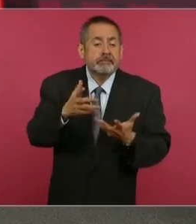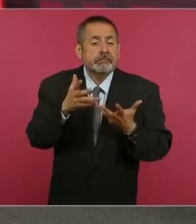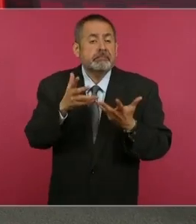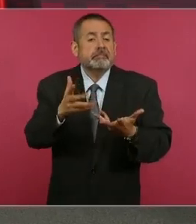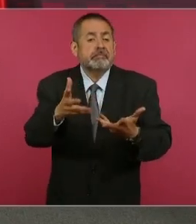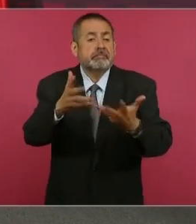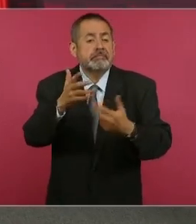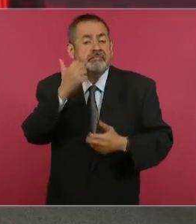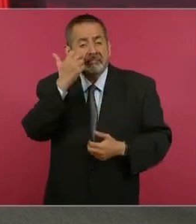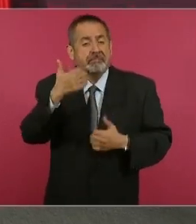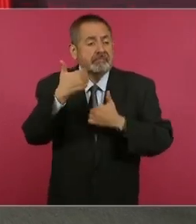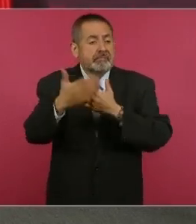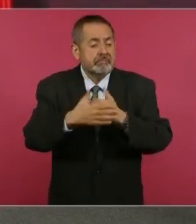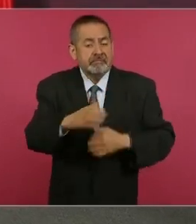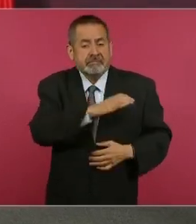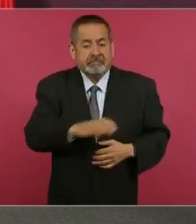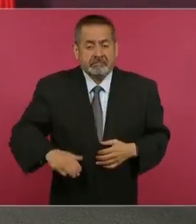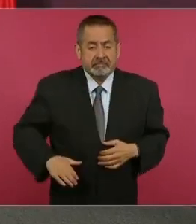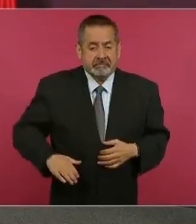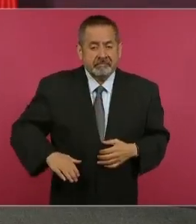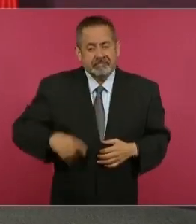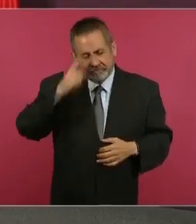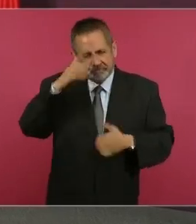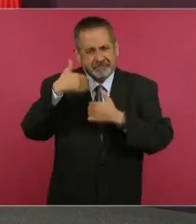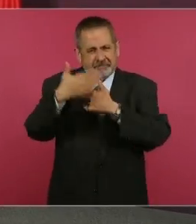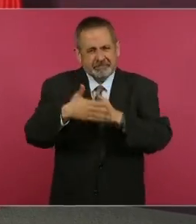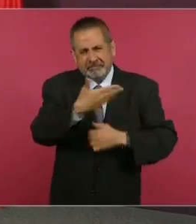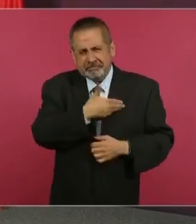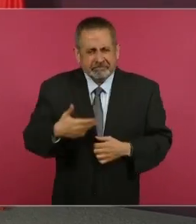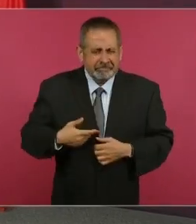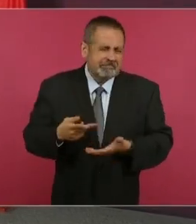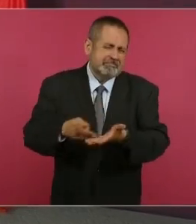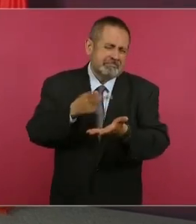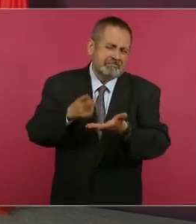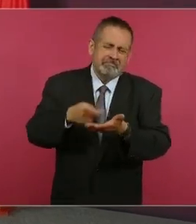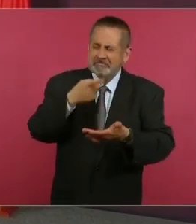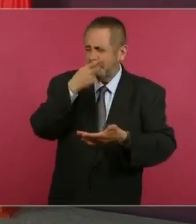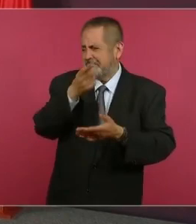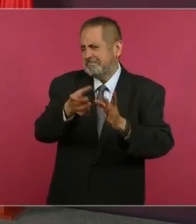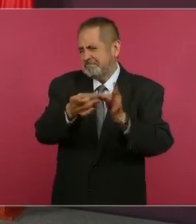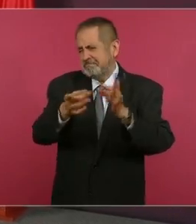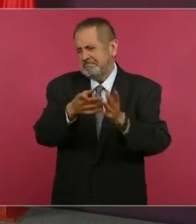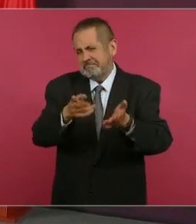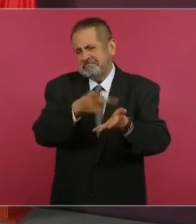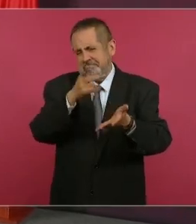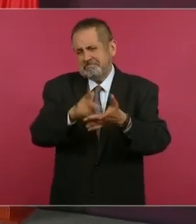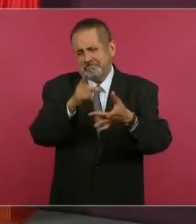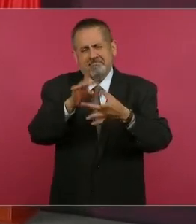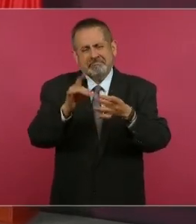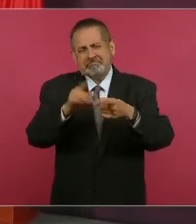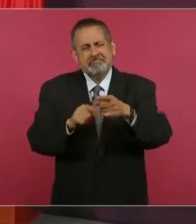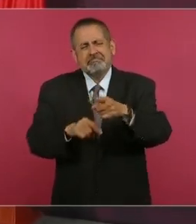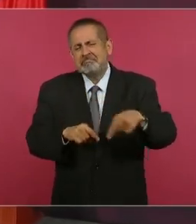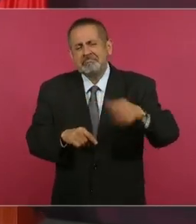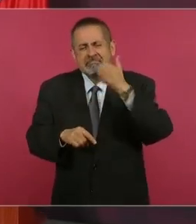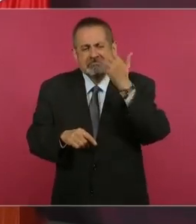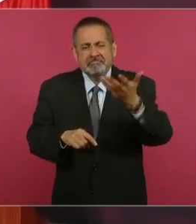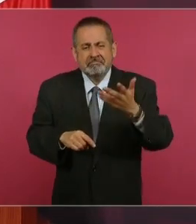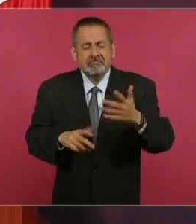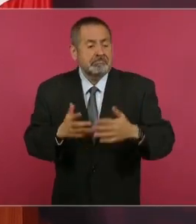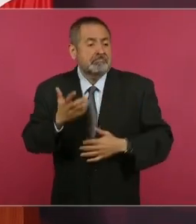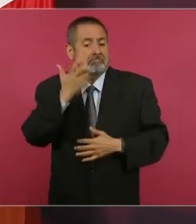ser candidato a la presidencia. Es lo que hemos venido hablando aquí, de cómo quieren